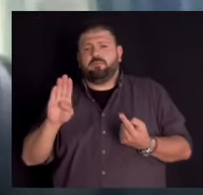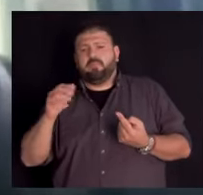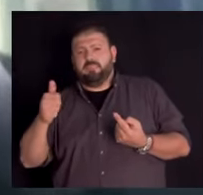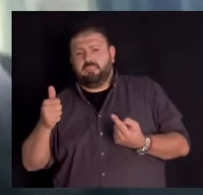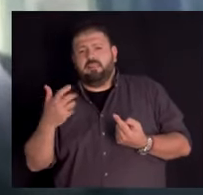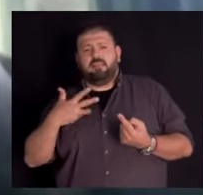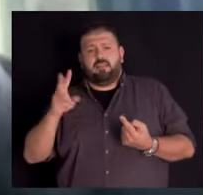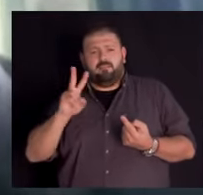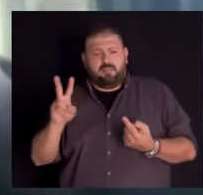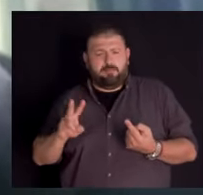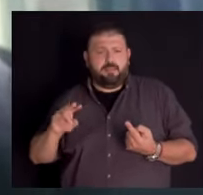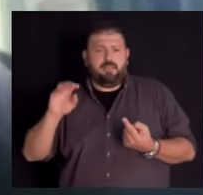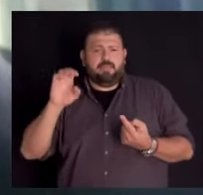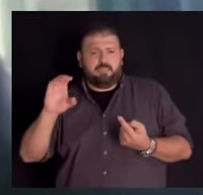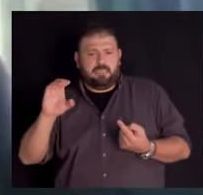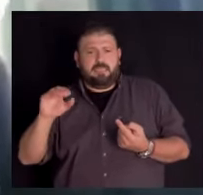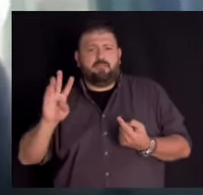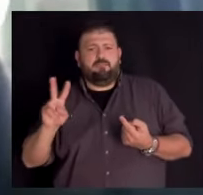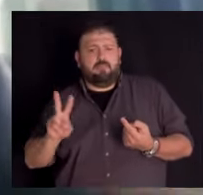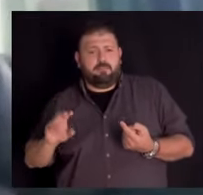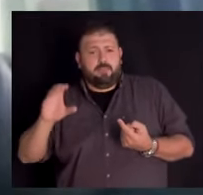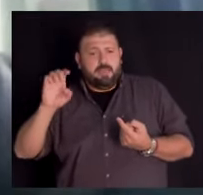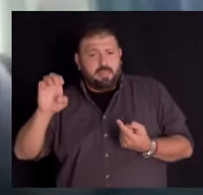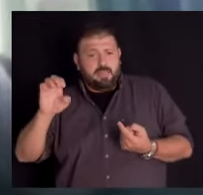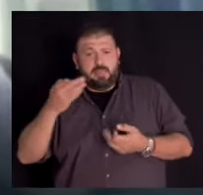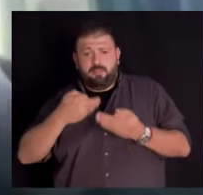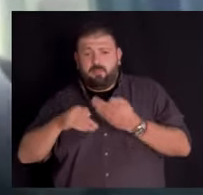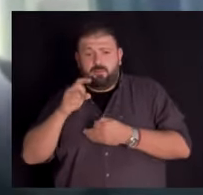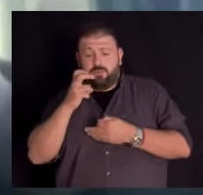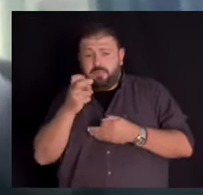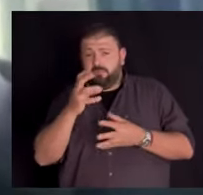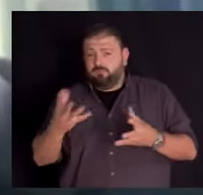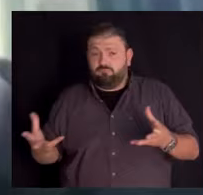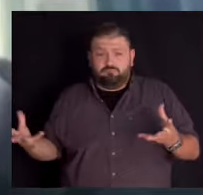C, vitamina E, todas estas las cuales son